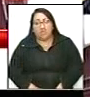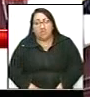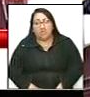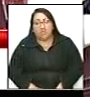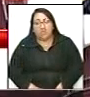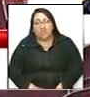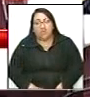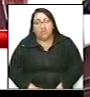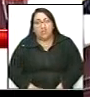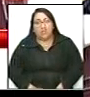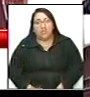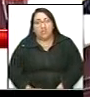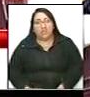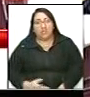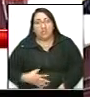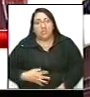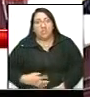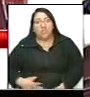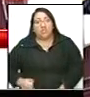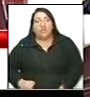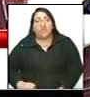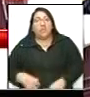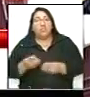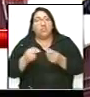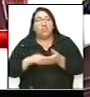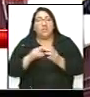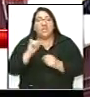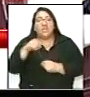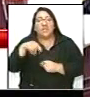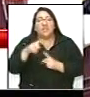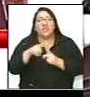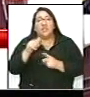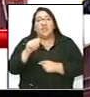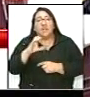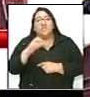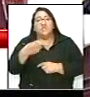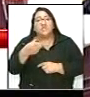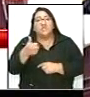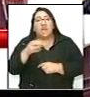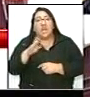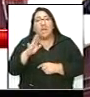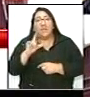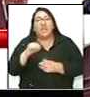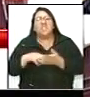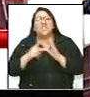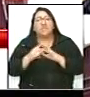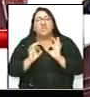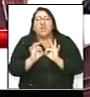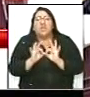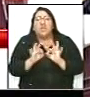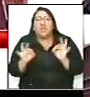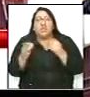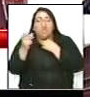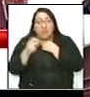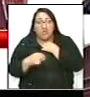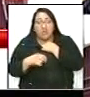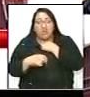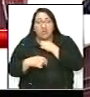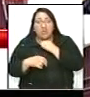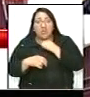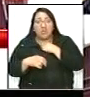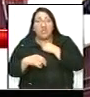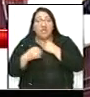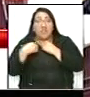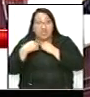Creo que para muchos uno busca el concepto intachable, es claro. Pero si empieza, digamos, en el camino de quienes van a entrar a